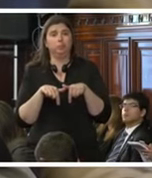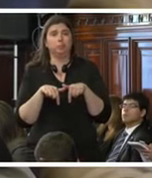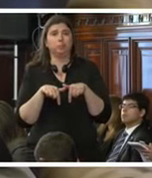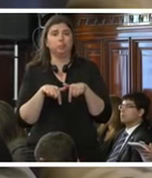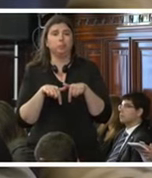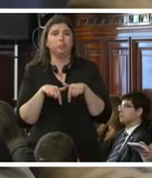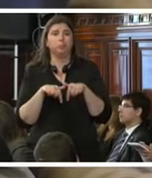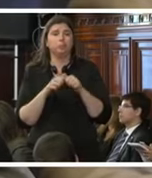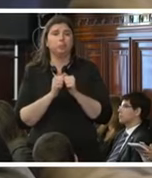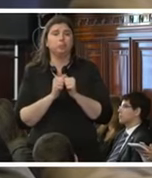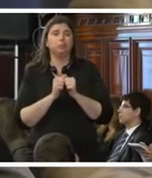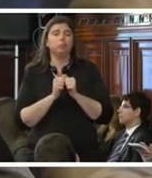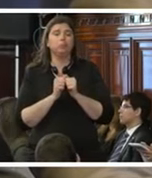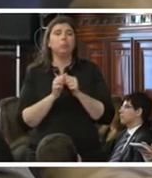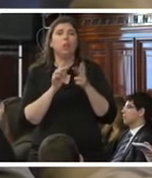en función